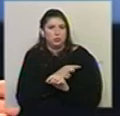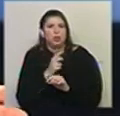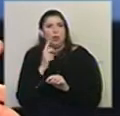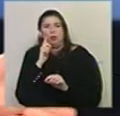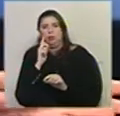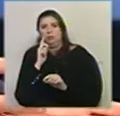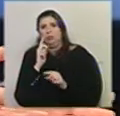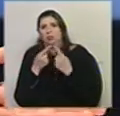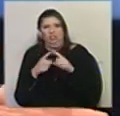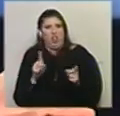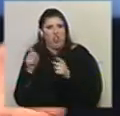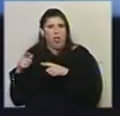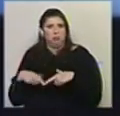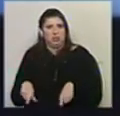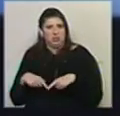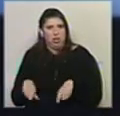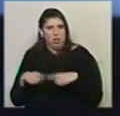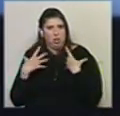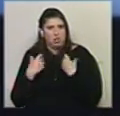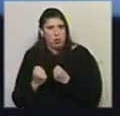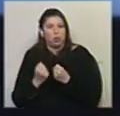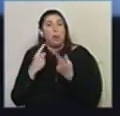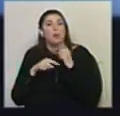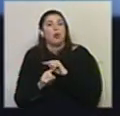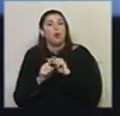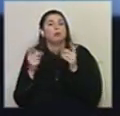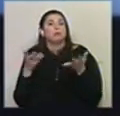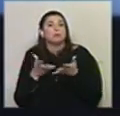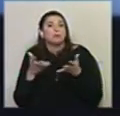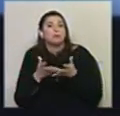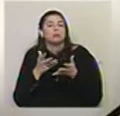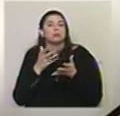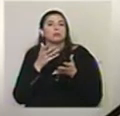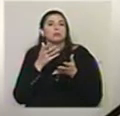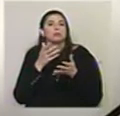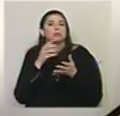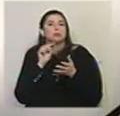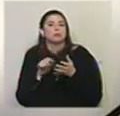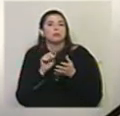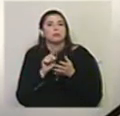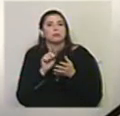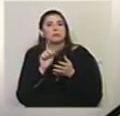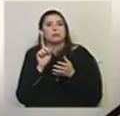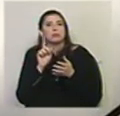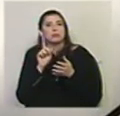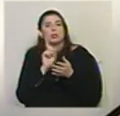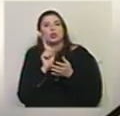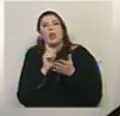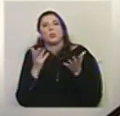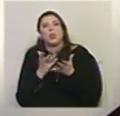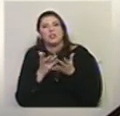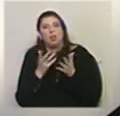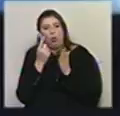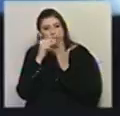Sin embargo, en otros puntos, a mi juicio, en la actualización de las prestaciones, no están actualizándolos en los tiempos que requeriría. Y por